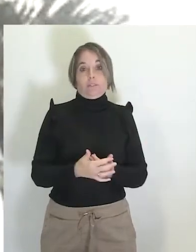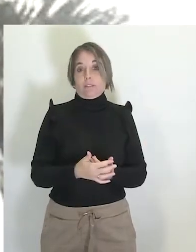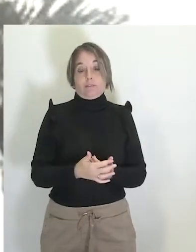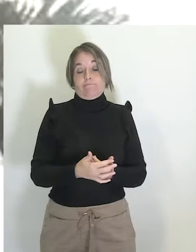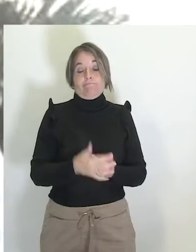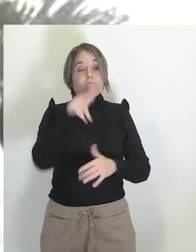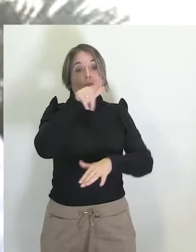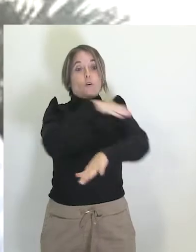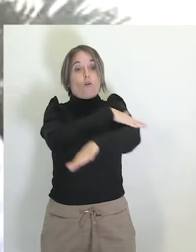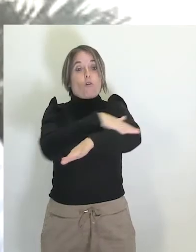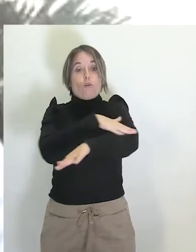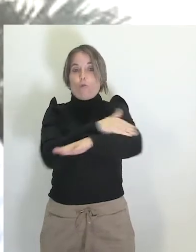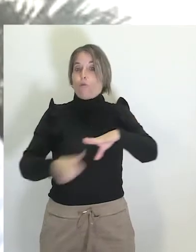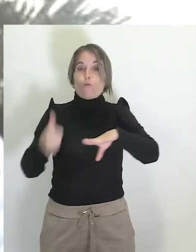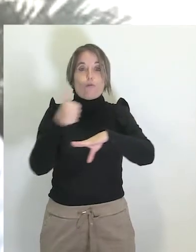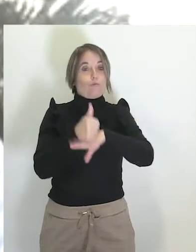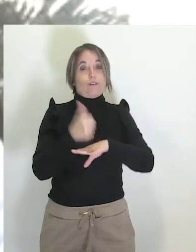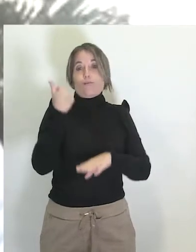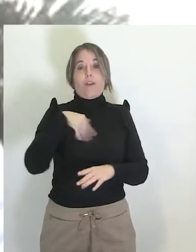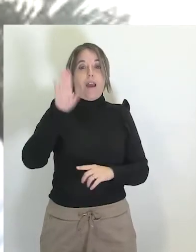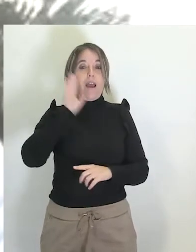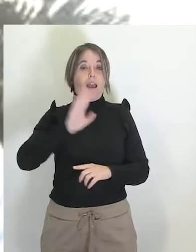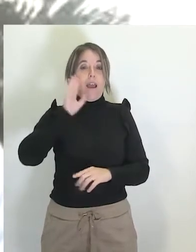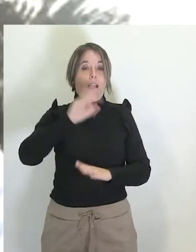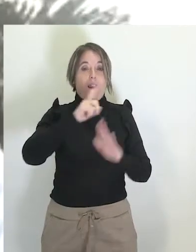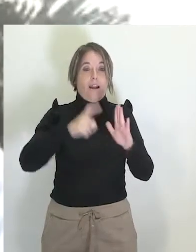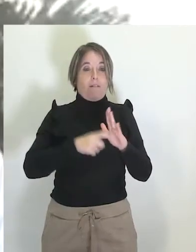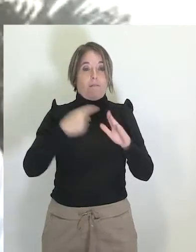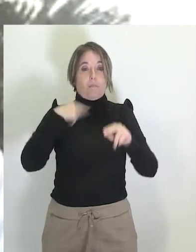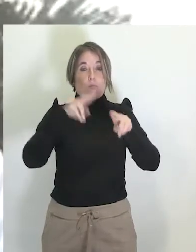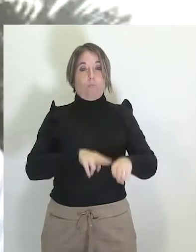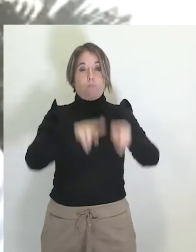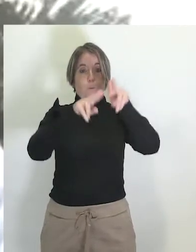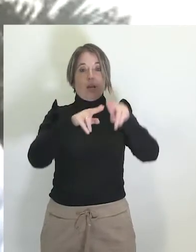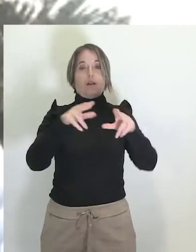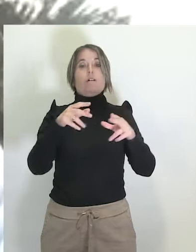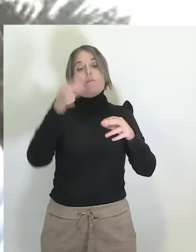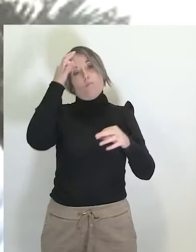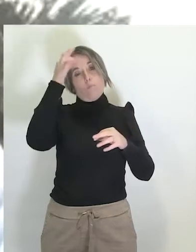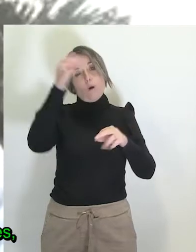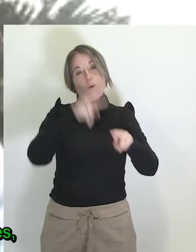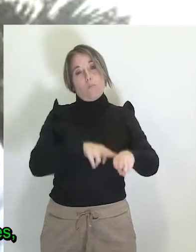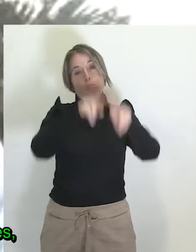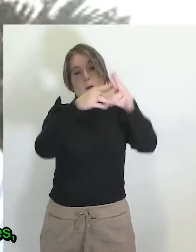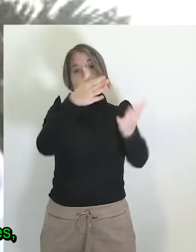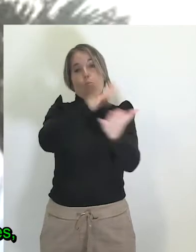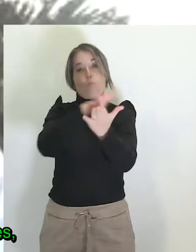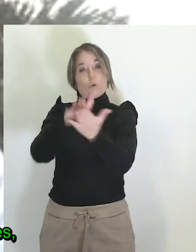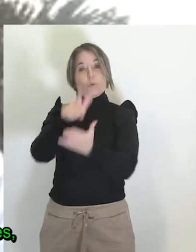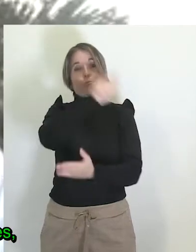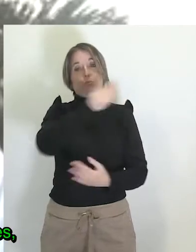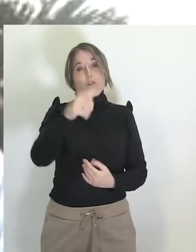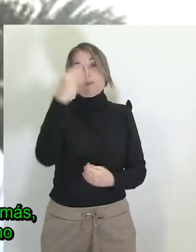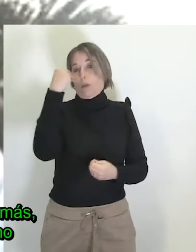porque este gobierno ya se ha deslegitimado desde que disparó al pueblo de Nicaragua, de que mató a